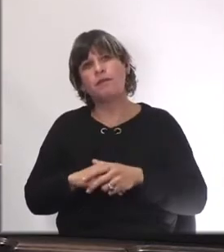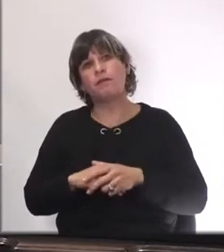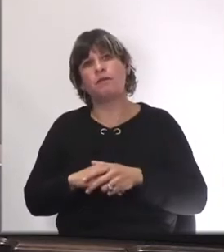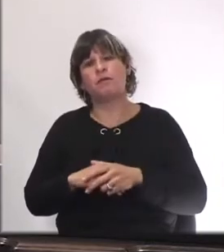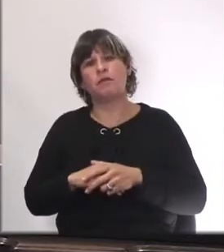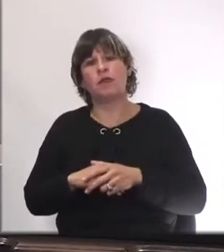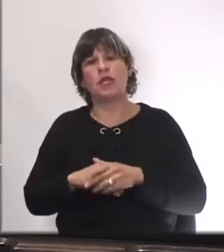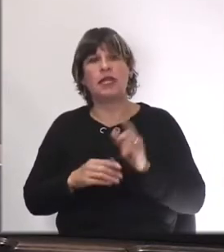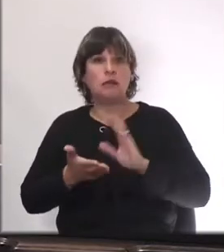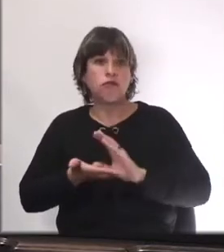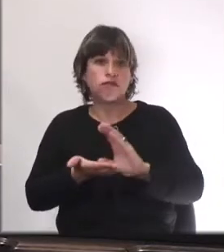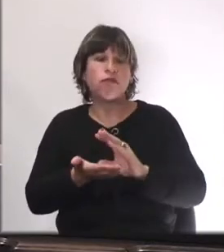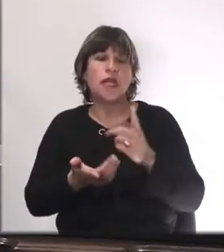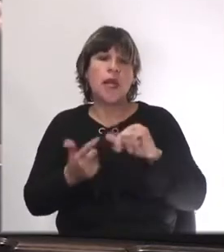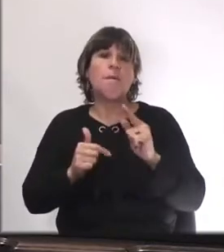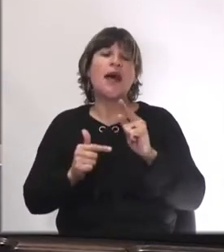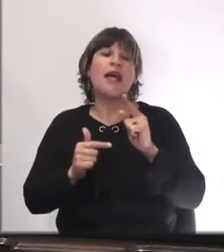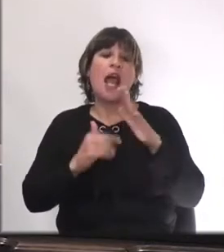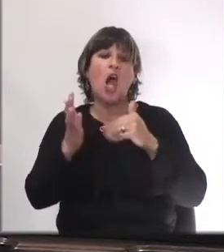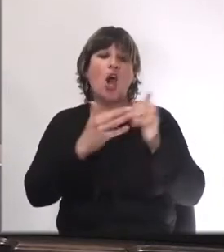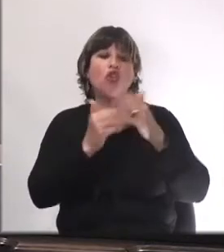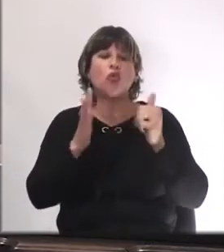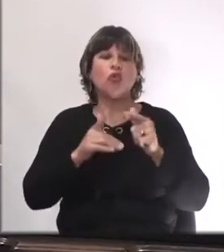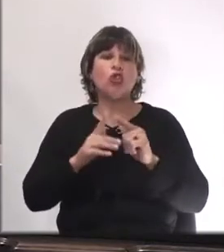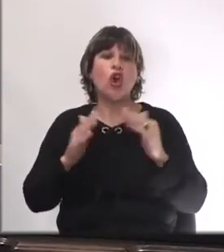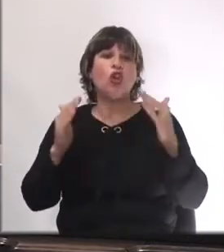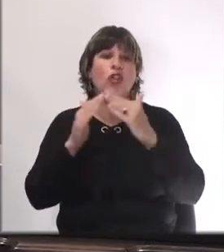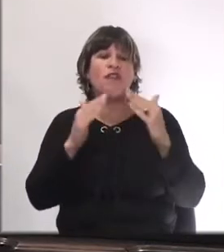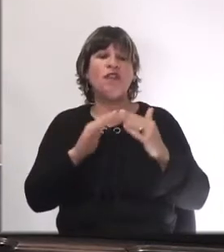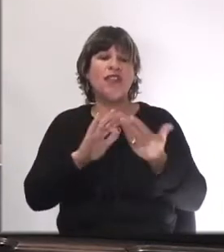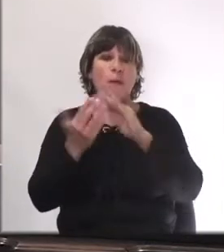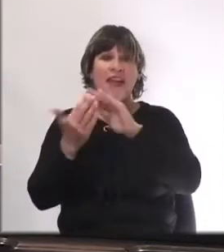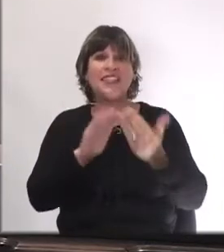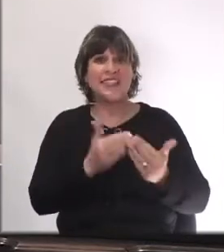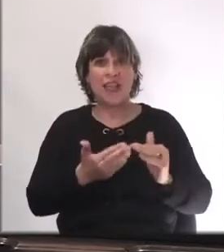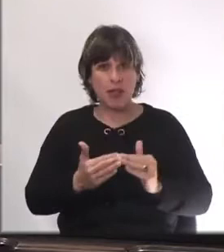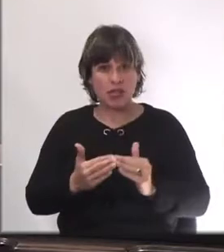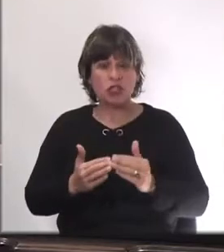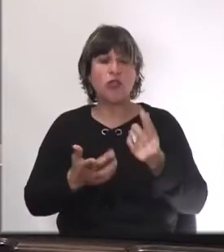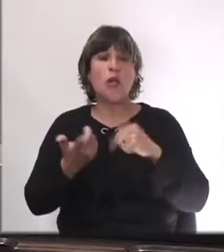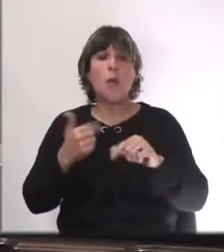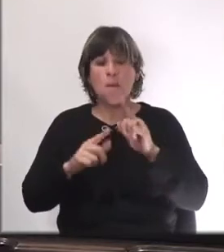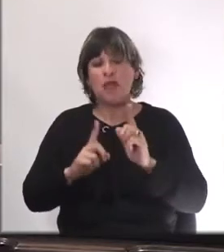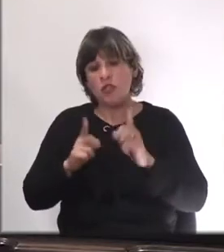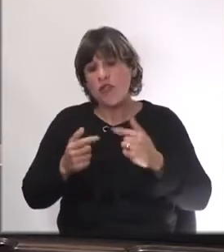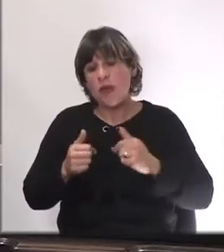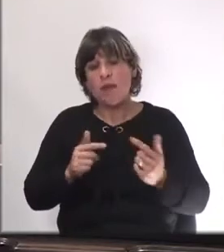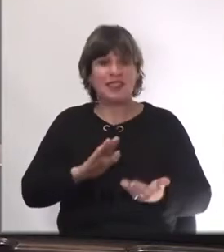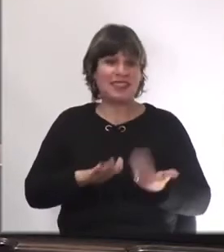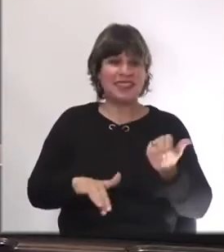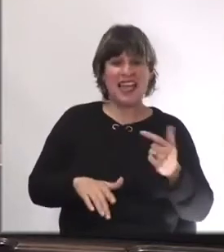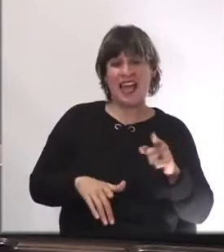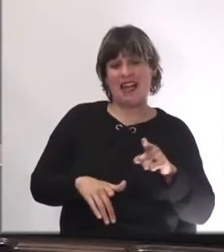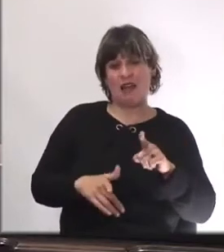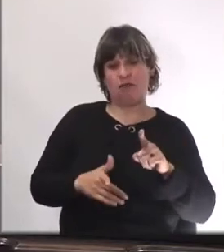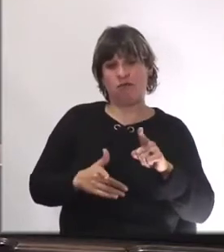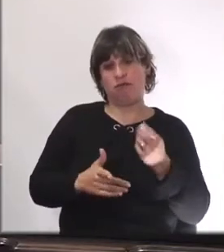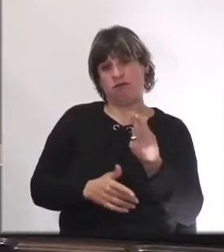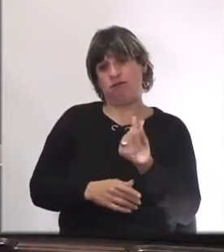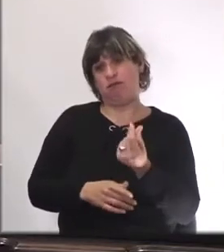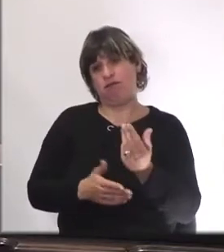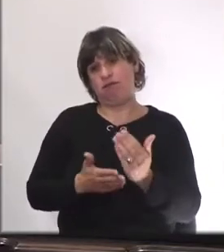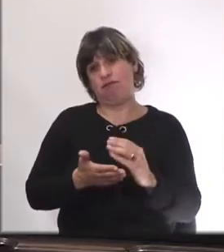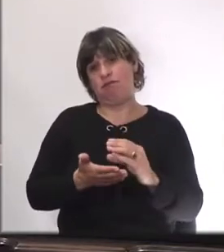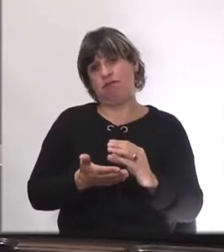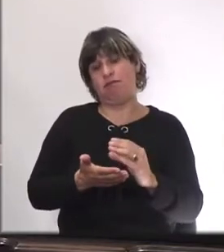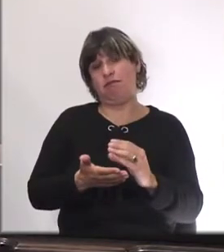el fideicomiso para construcción de viviendas para asentamiento, pero que se hace quitando recursos